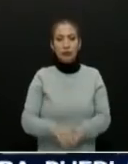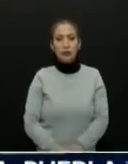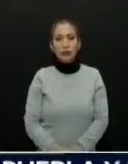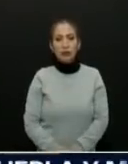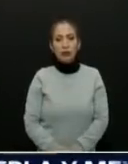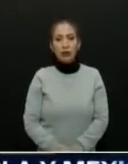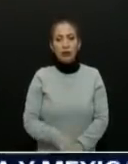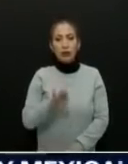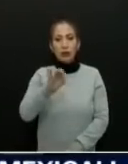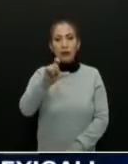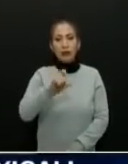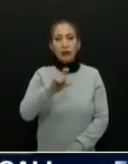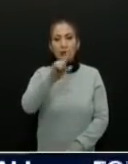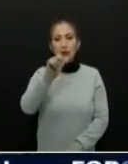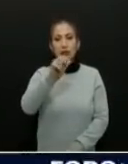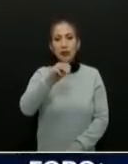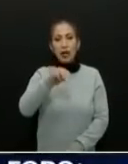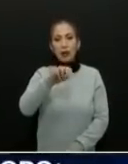Fix Zamudio,